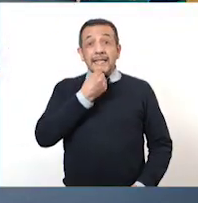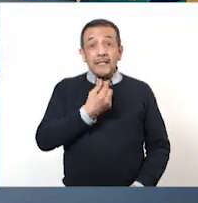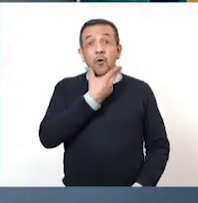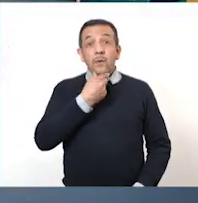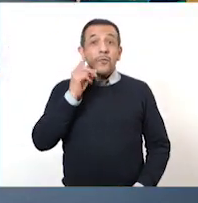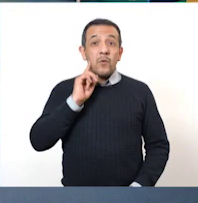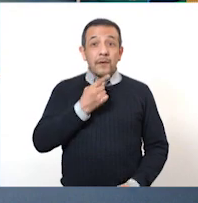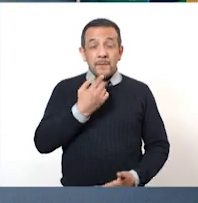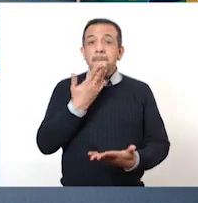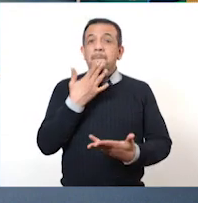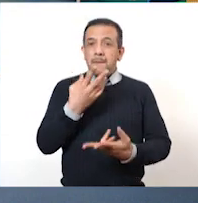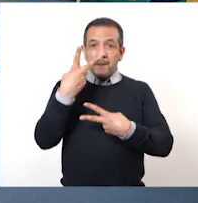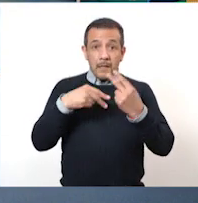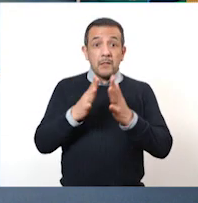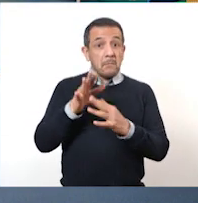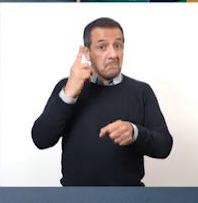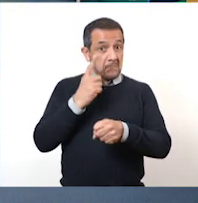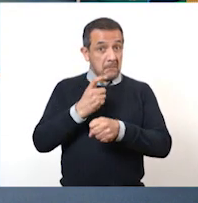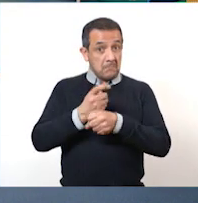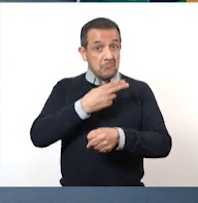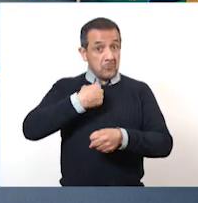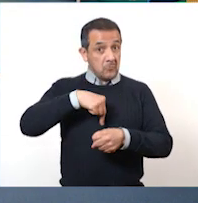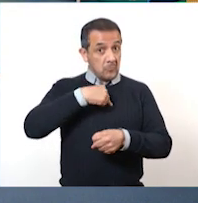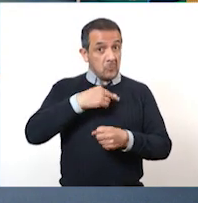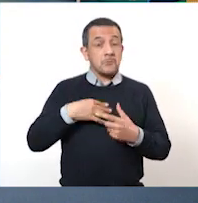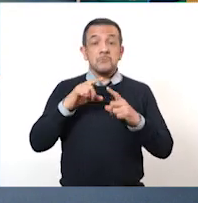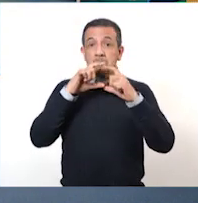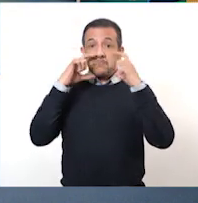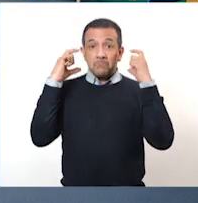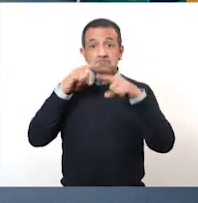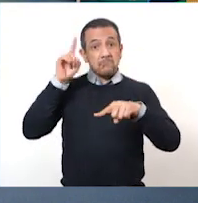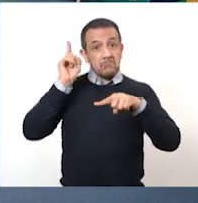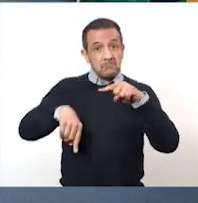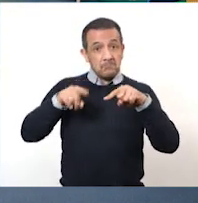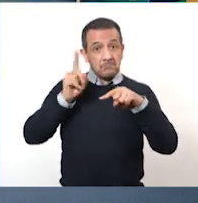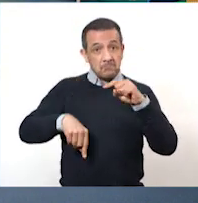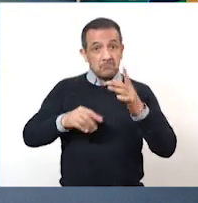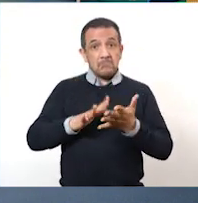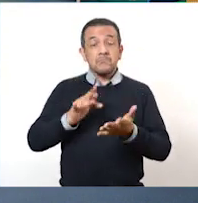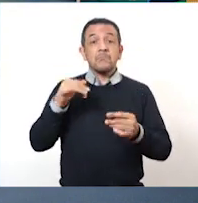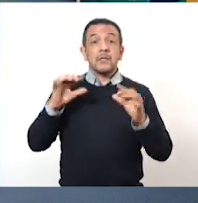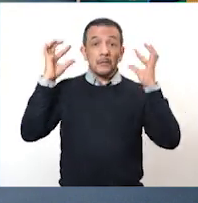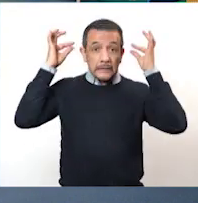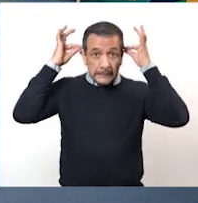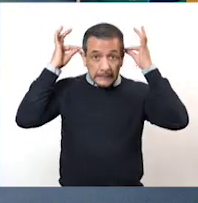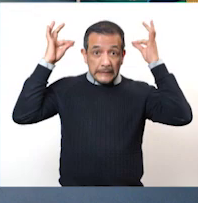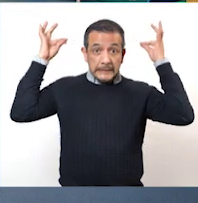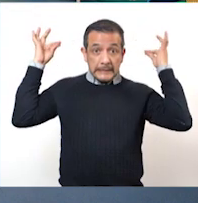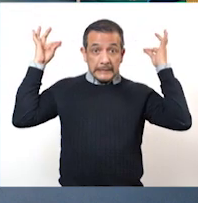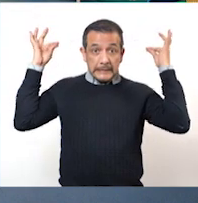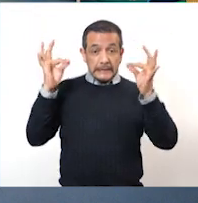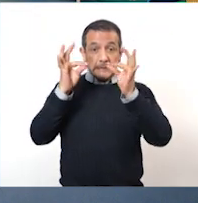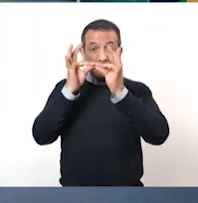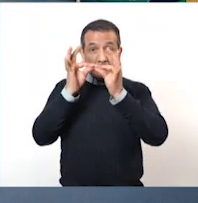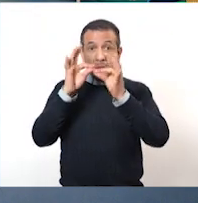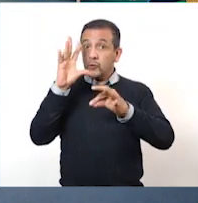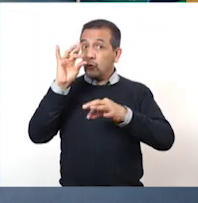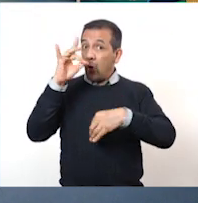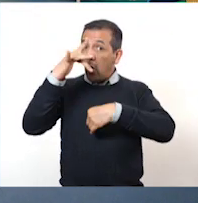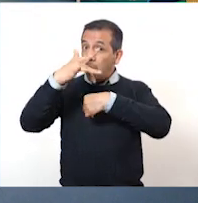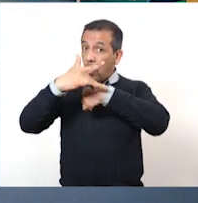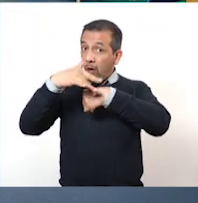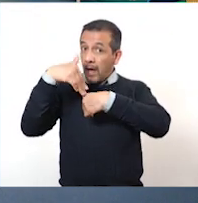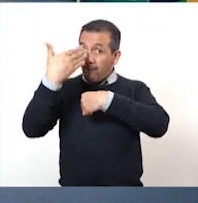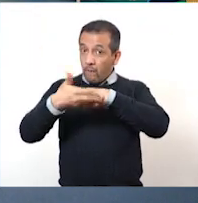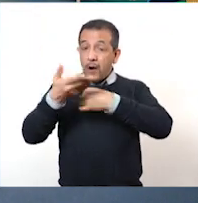¿Qué tal, niñas y niños? Bienvenidas y bienvenidos. Antes de continuar, nos quitaremos el cubrebocas, sujetándolo por los cordones y cuidando